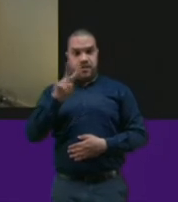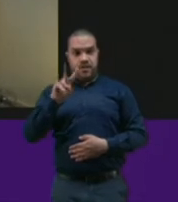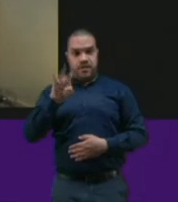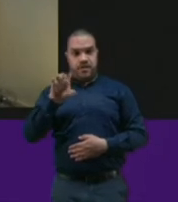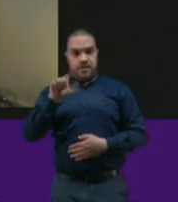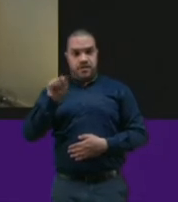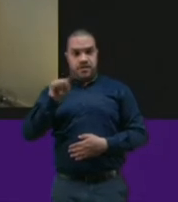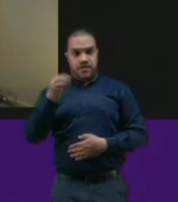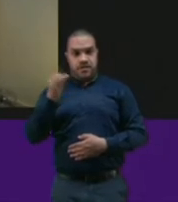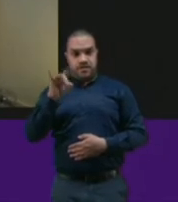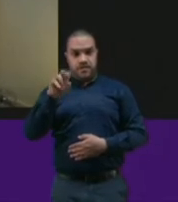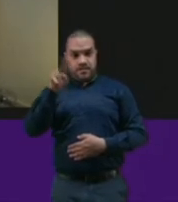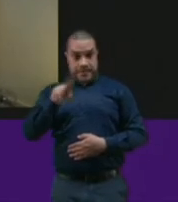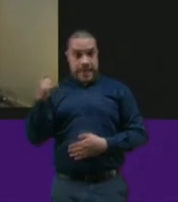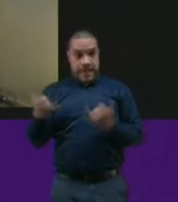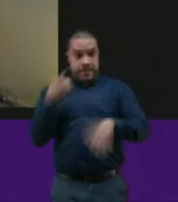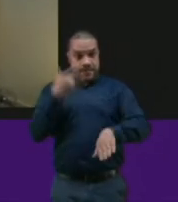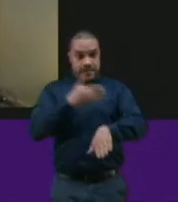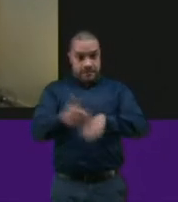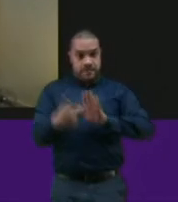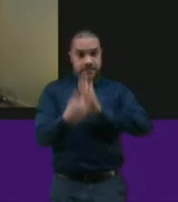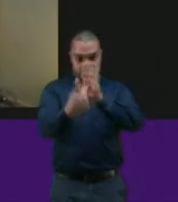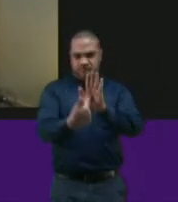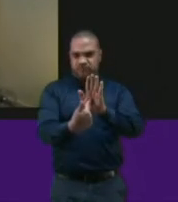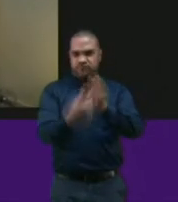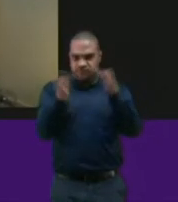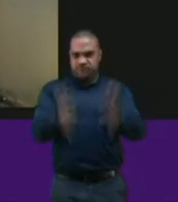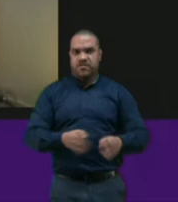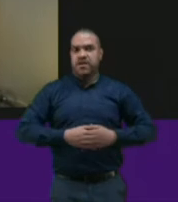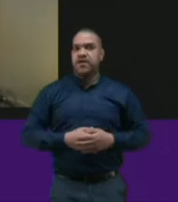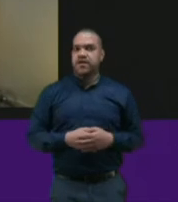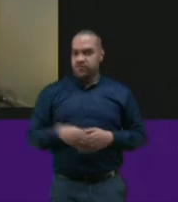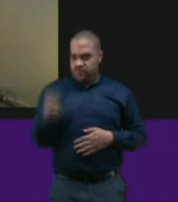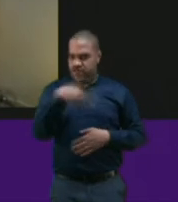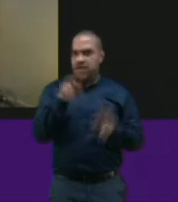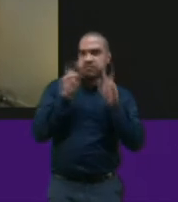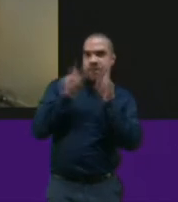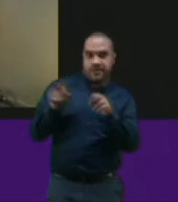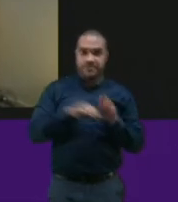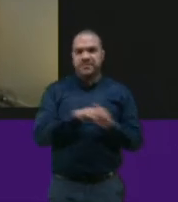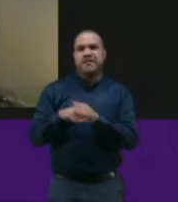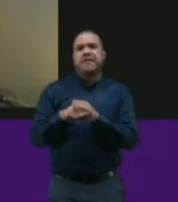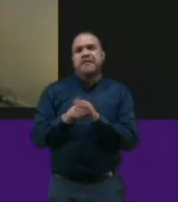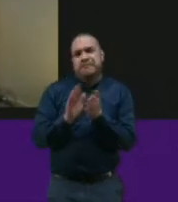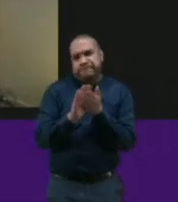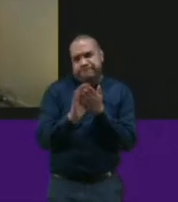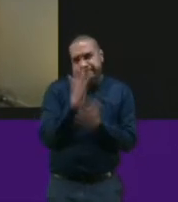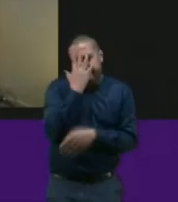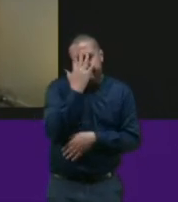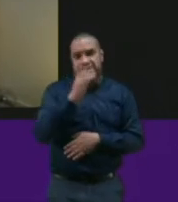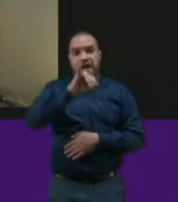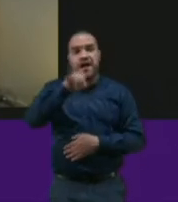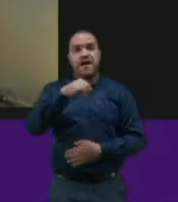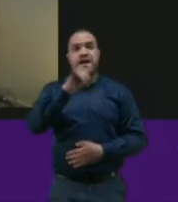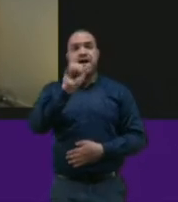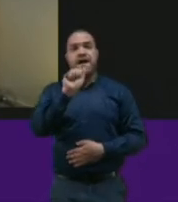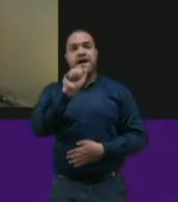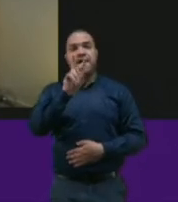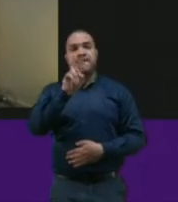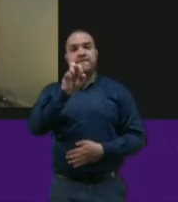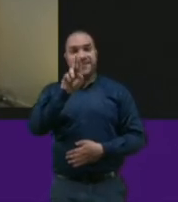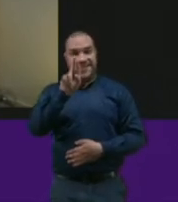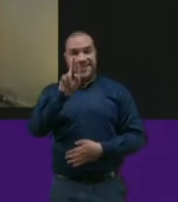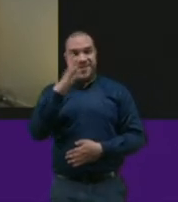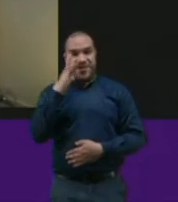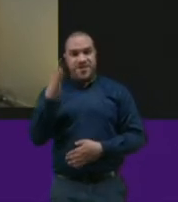Bueno, entonces sigamos. Voy a dejar a Javier de último, qué pena. Pero acá lo teníamos así en este guioncito,